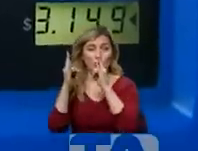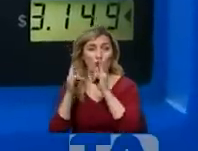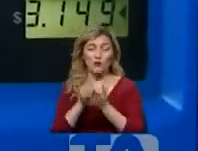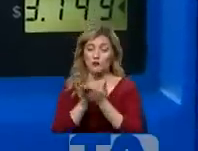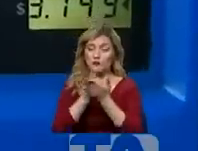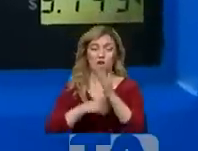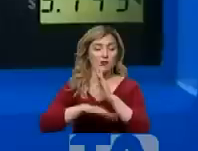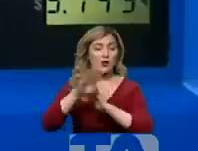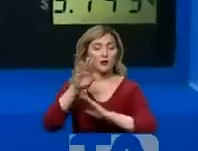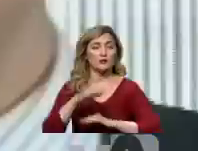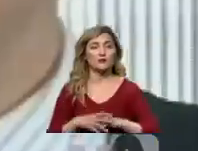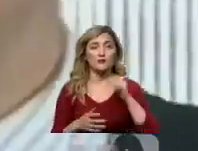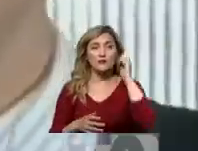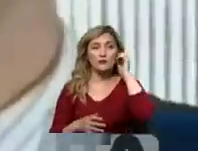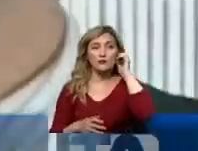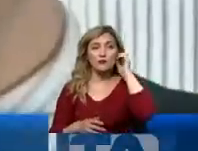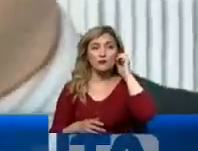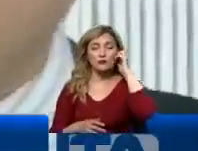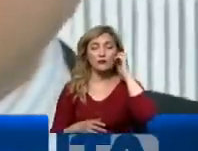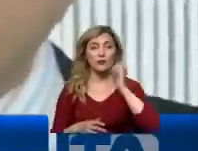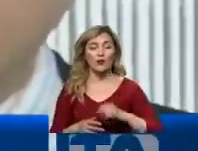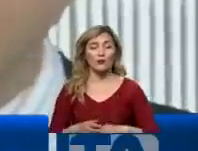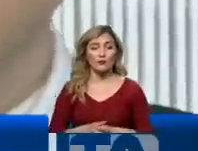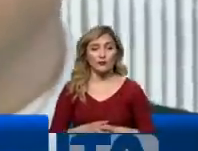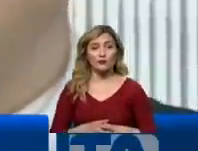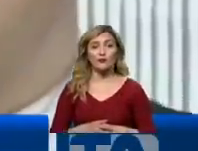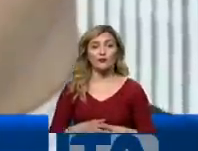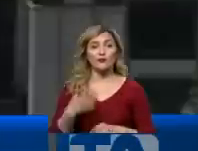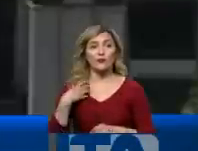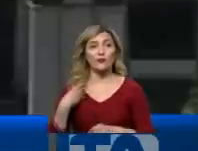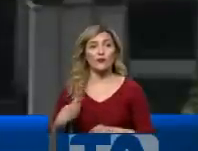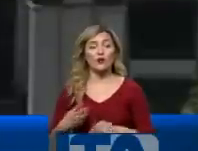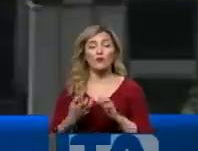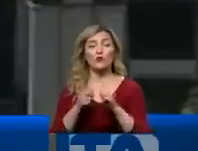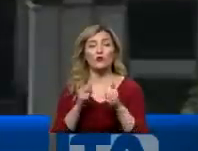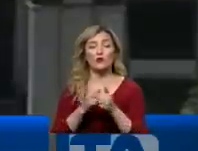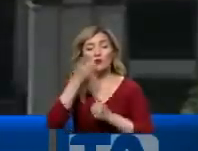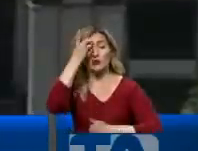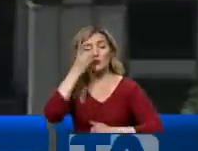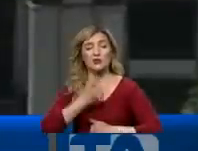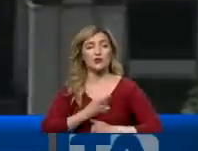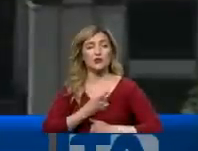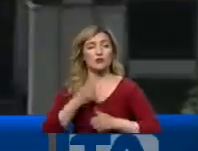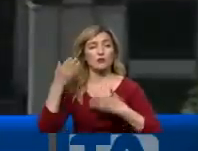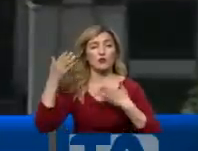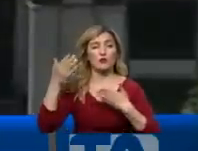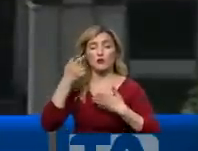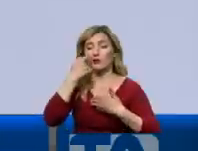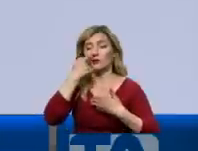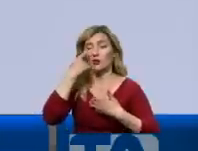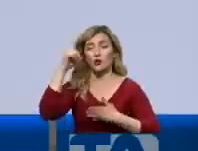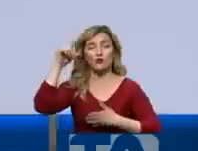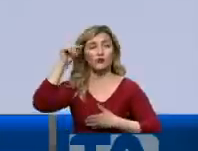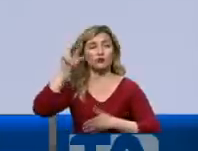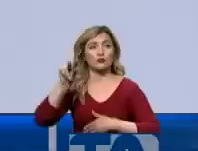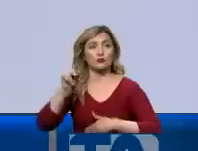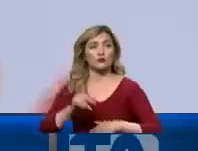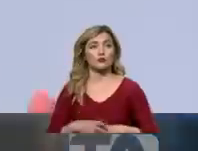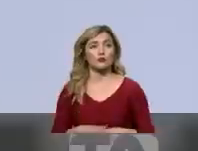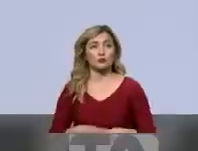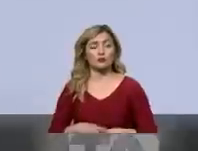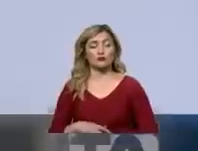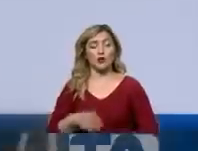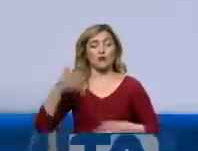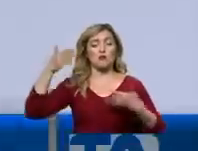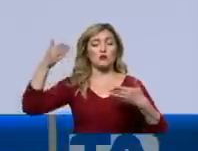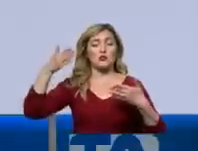tema no haber tomado determinaciones, dijo Richard Martínez, fue siempre el costo político, algo que ahora no es de interés del Ejecutivo. Los políticos